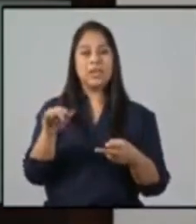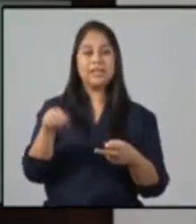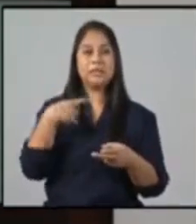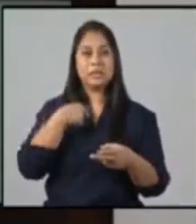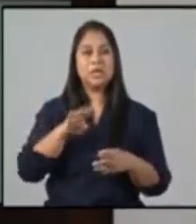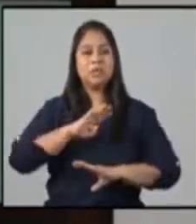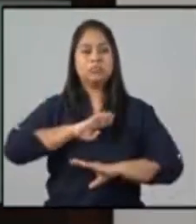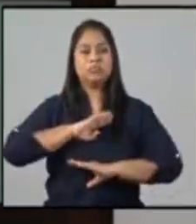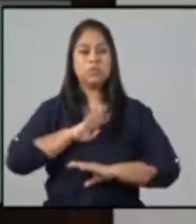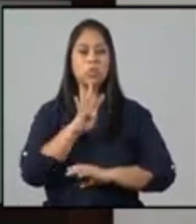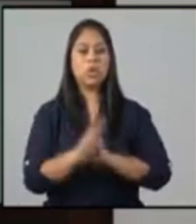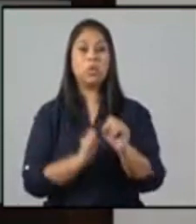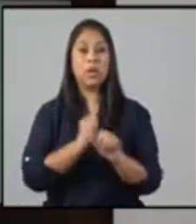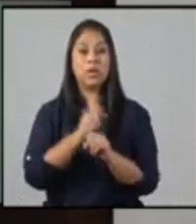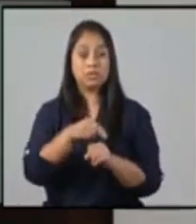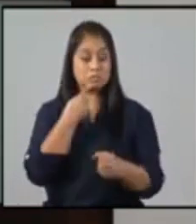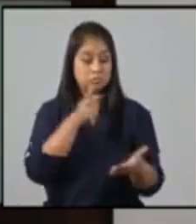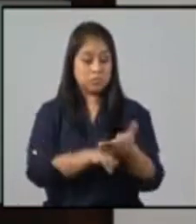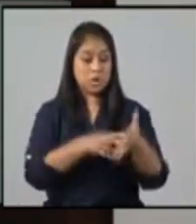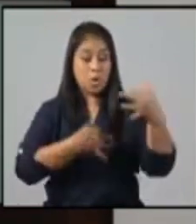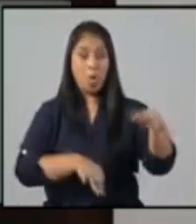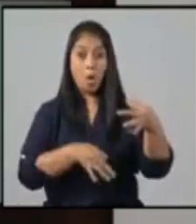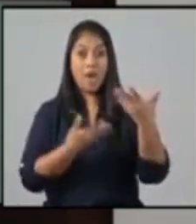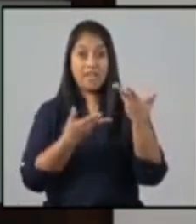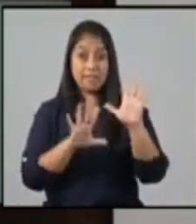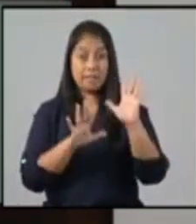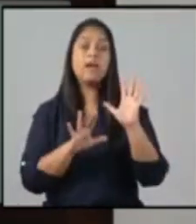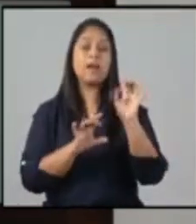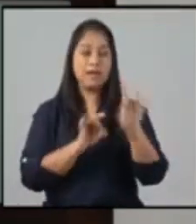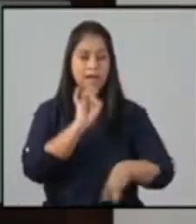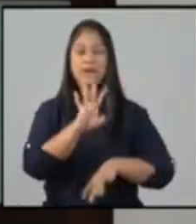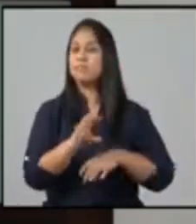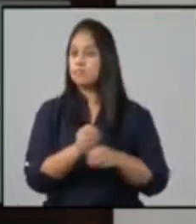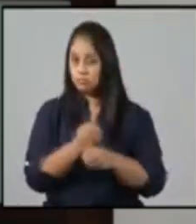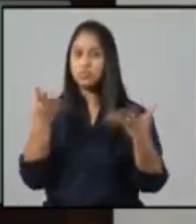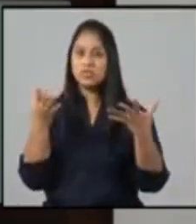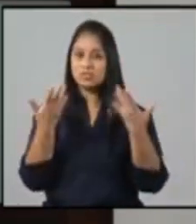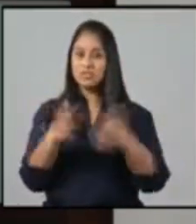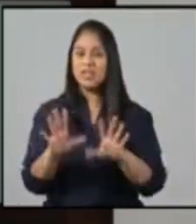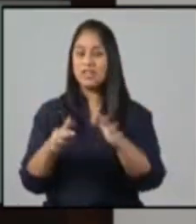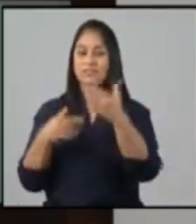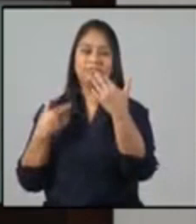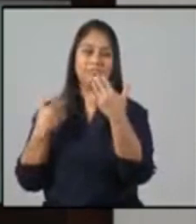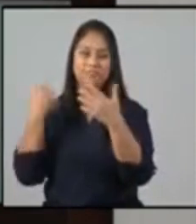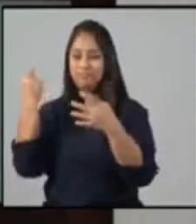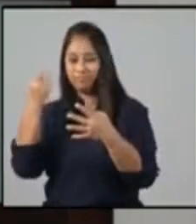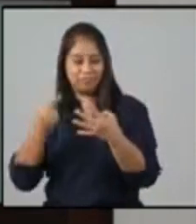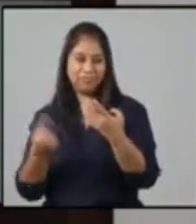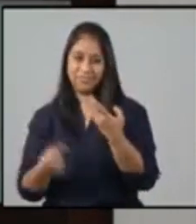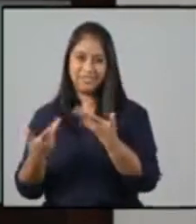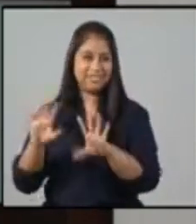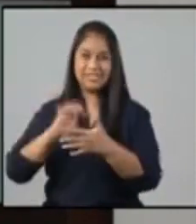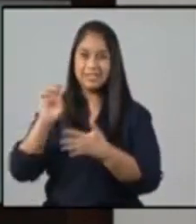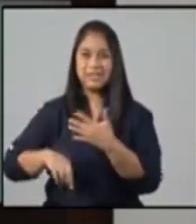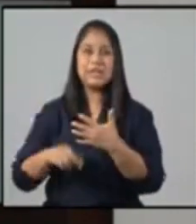4 años es que mucho de lo que estaba sobre el papel se convirtió en concreto. No voy a enumerar los diferentes